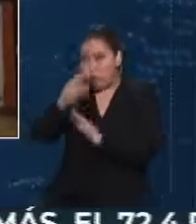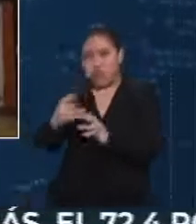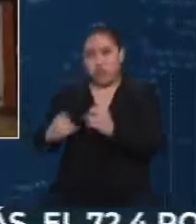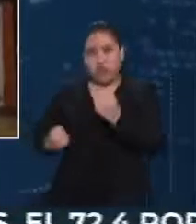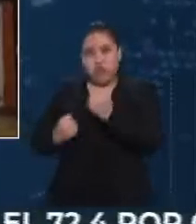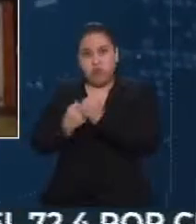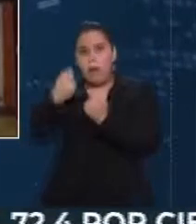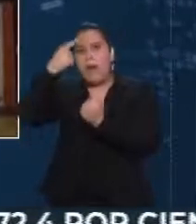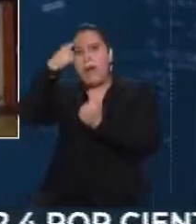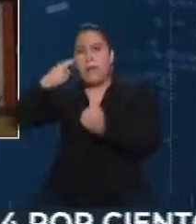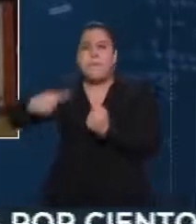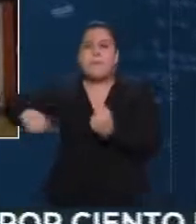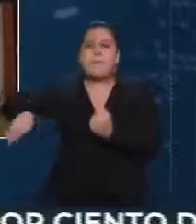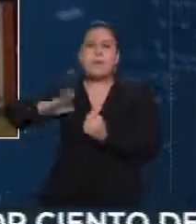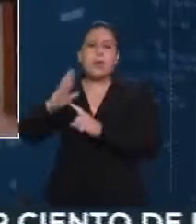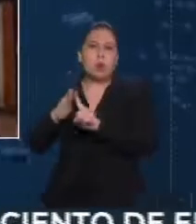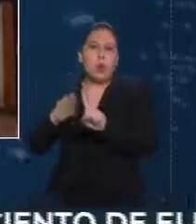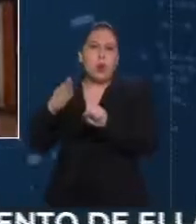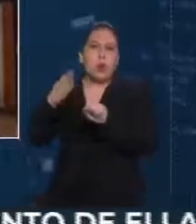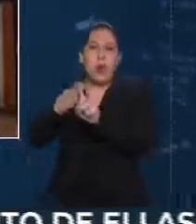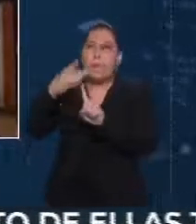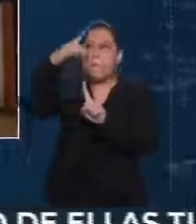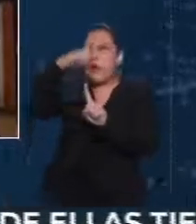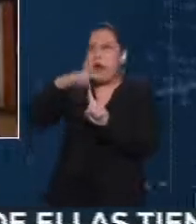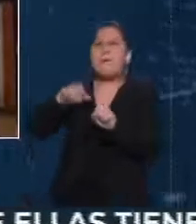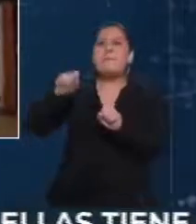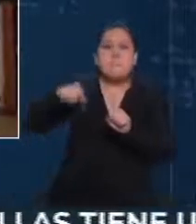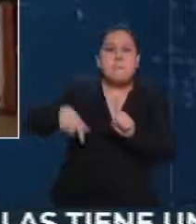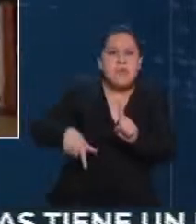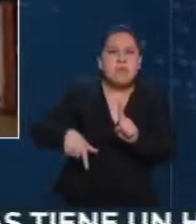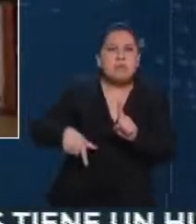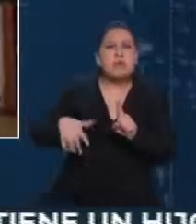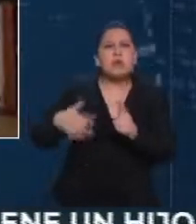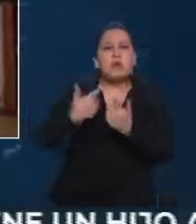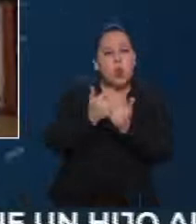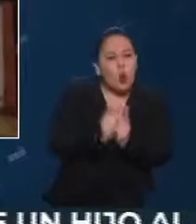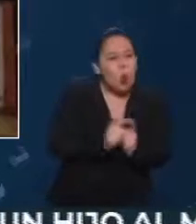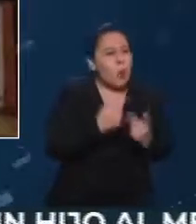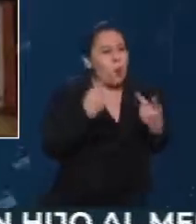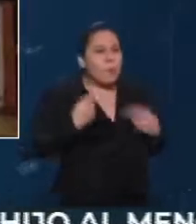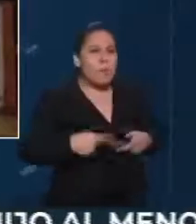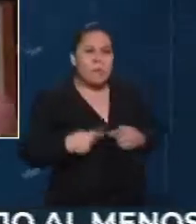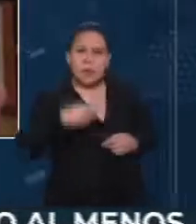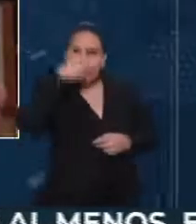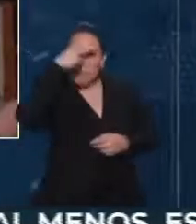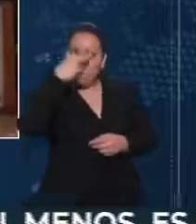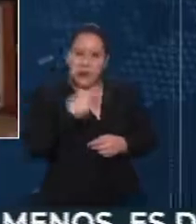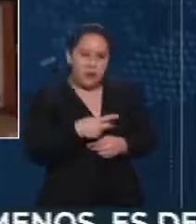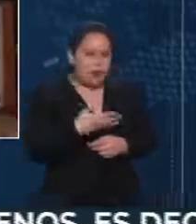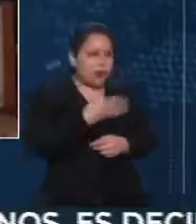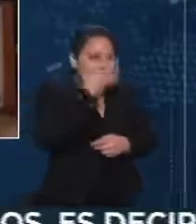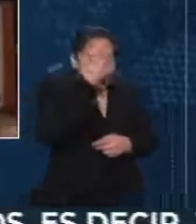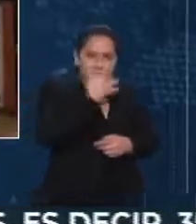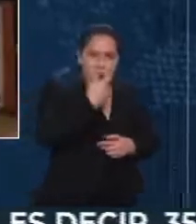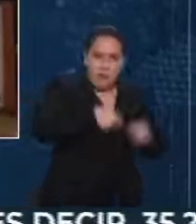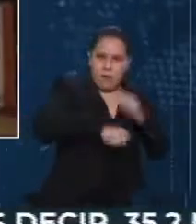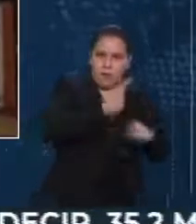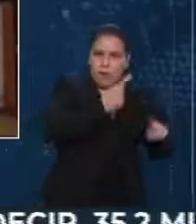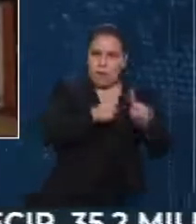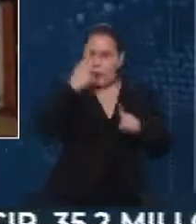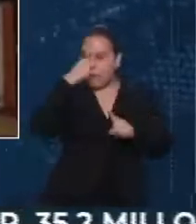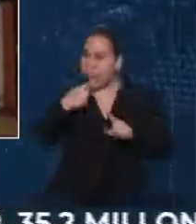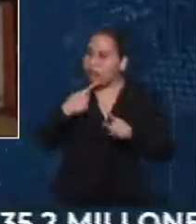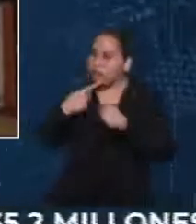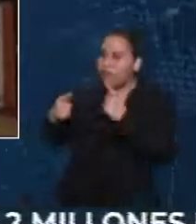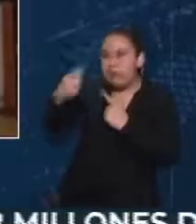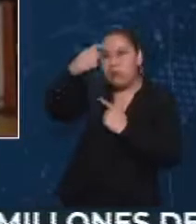ciertas misiones que hagan que los ecosistemas del sistema de innovación y ciencia mexicano pues realmente produzcan algo útil para la